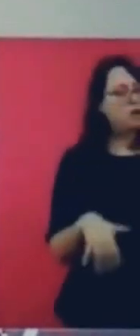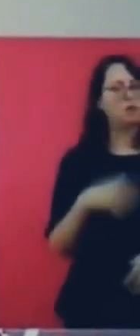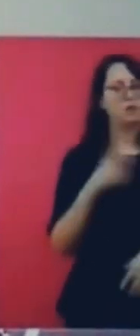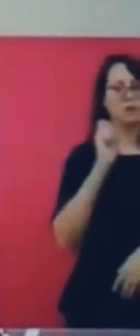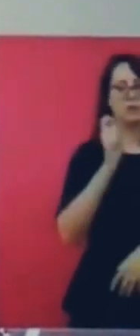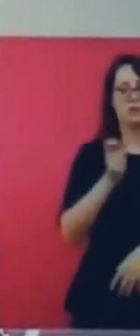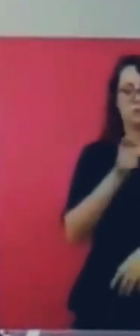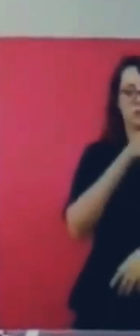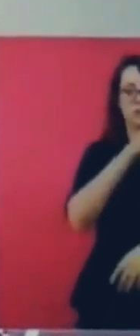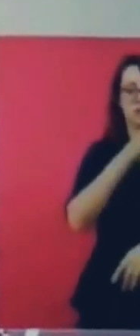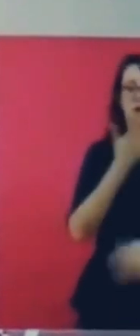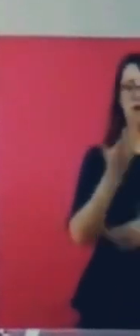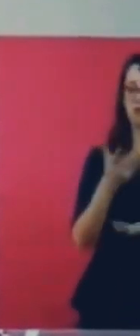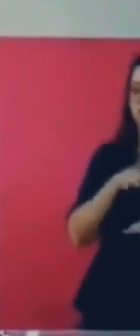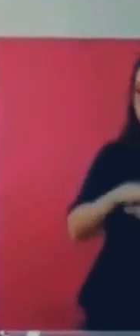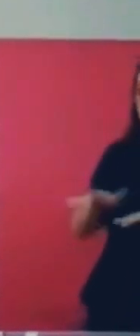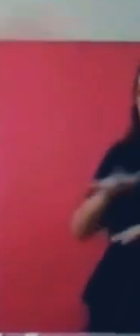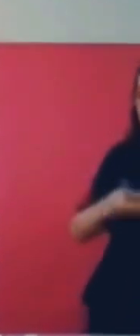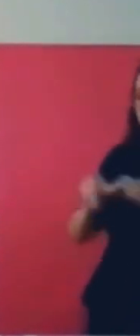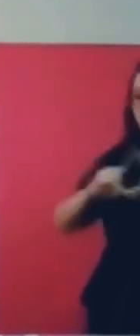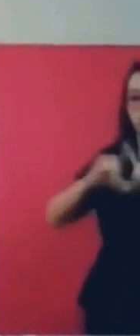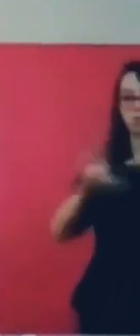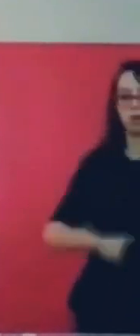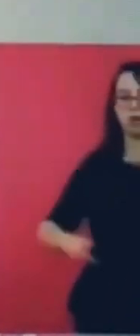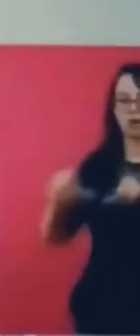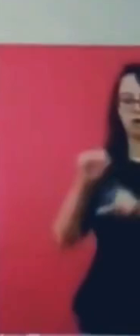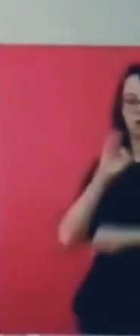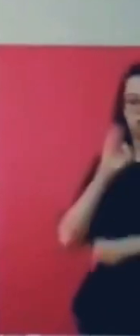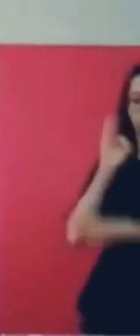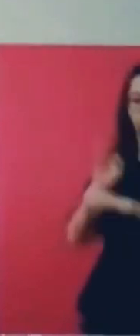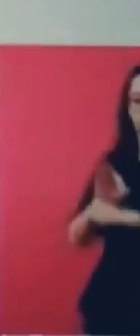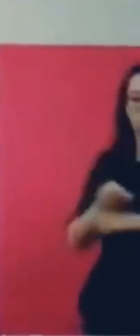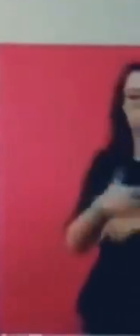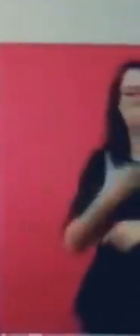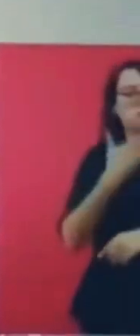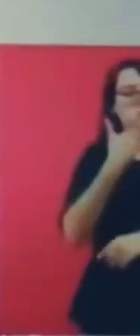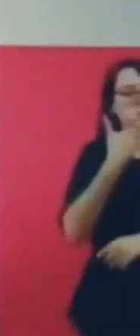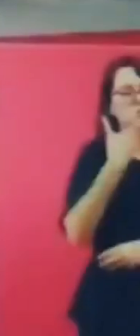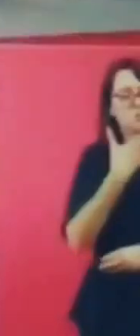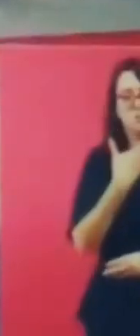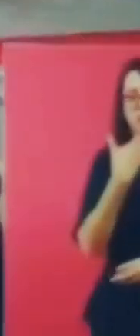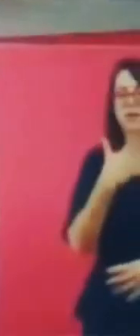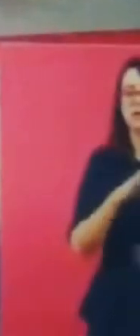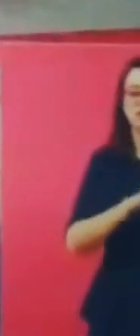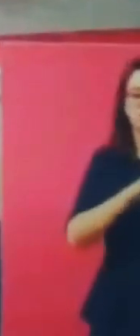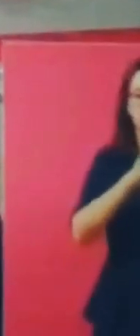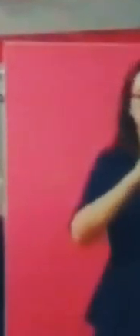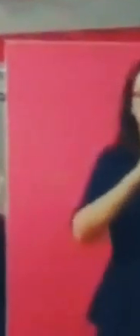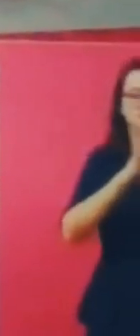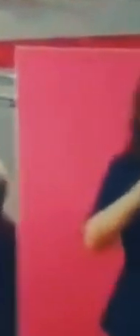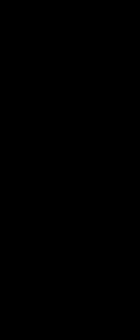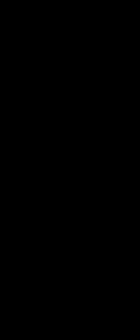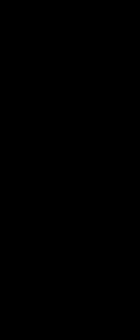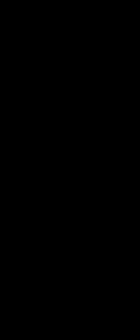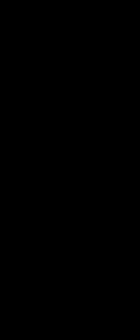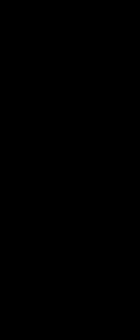relación a esta acción, que es una acción bastante unilateral y muy de un estado de Estados Unidos.